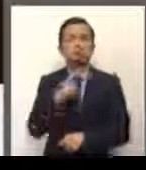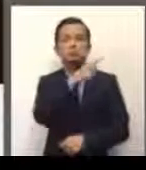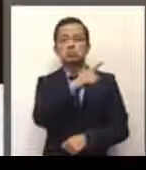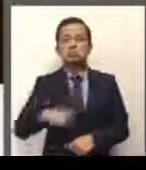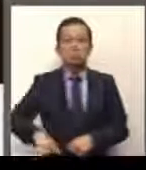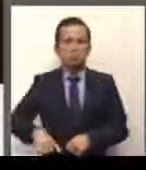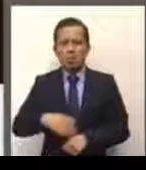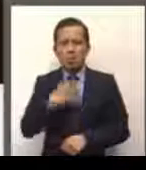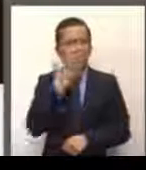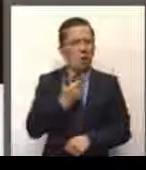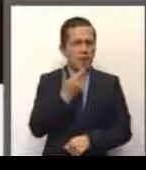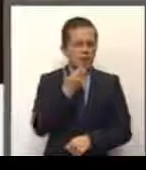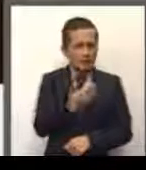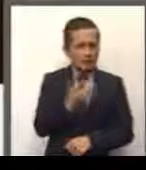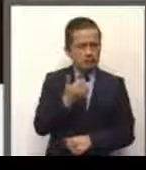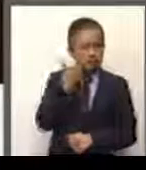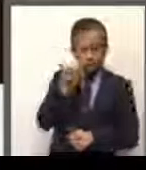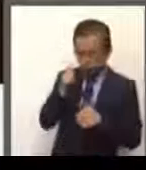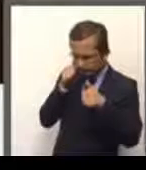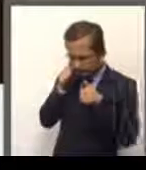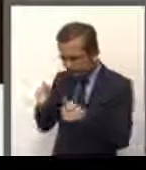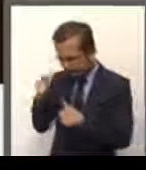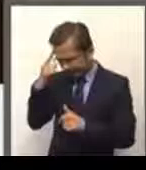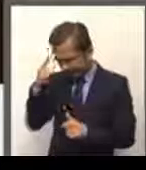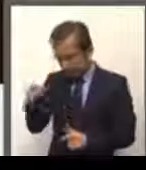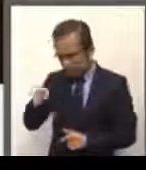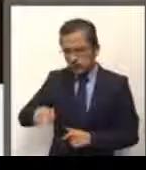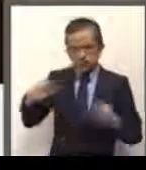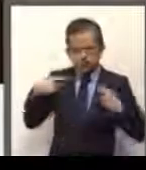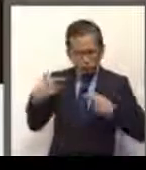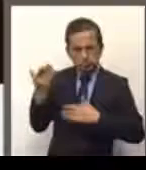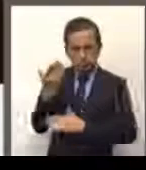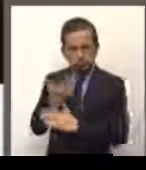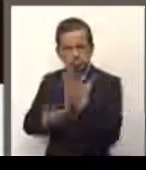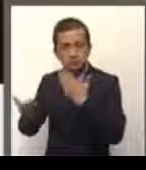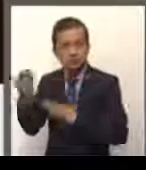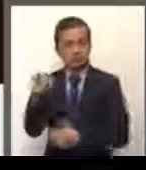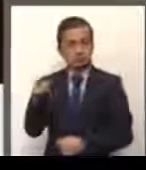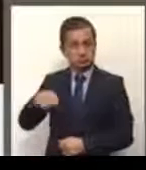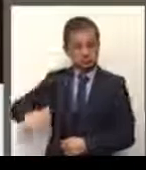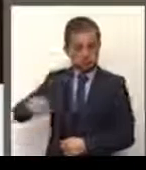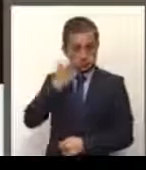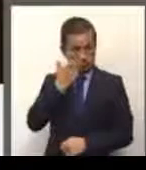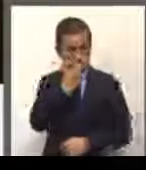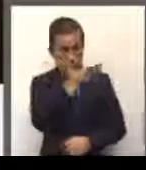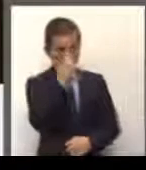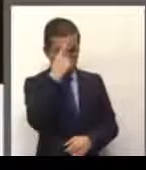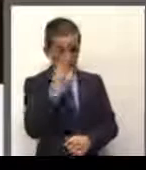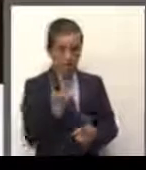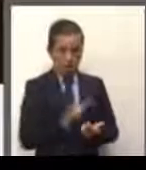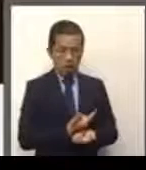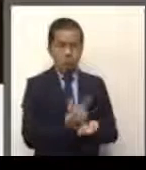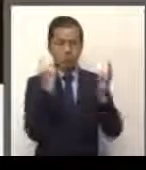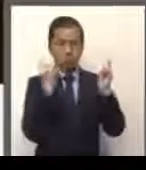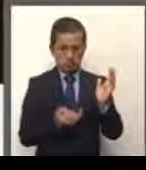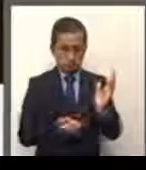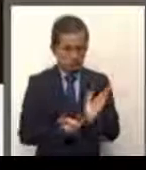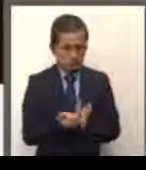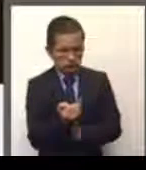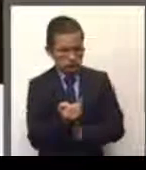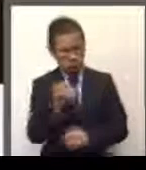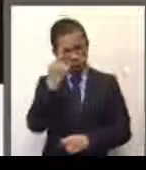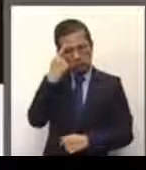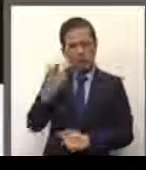de nuestra gente, los problemas que se enfrentan al querer ejercer su libertad y capacidad de